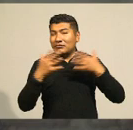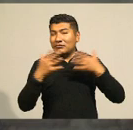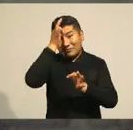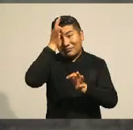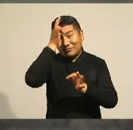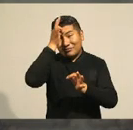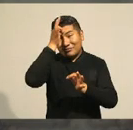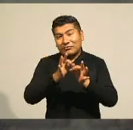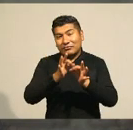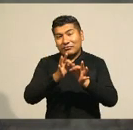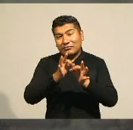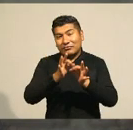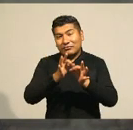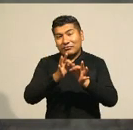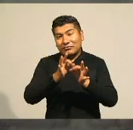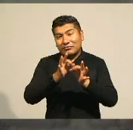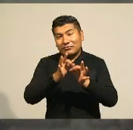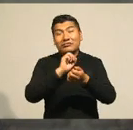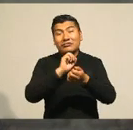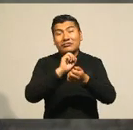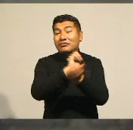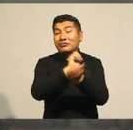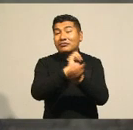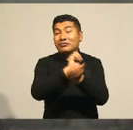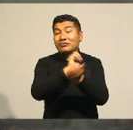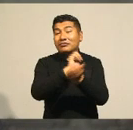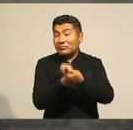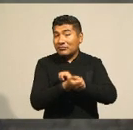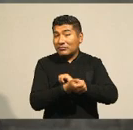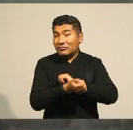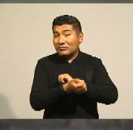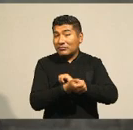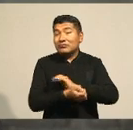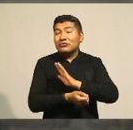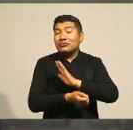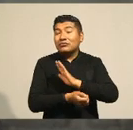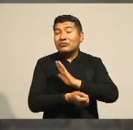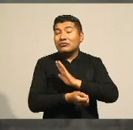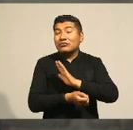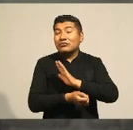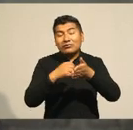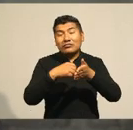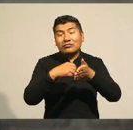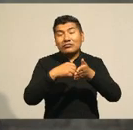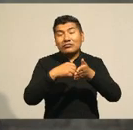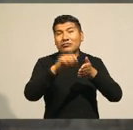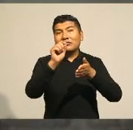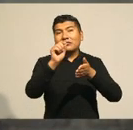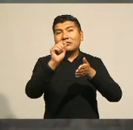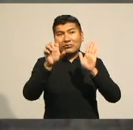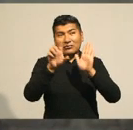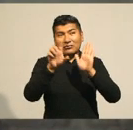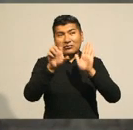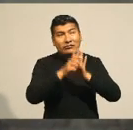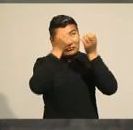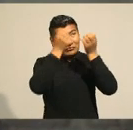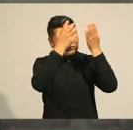no se dejan cambiar en el cumplimiento de la ley de